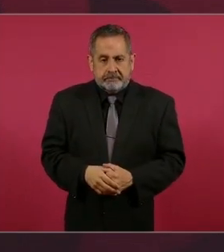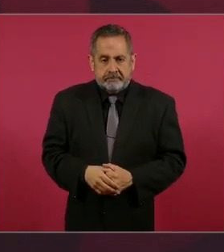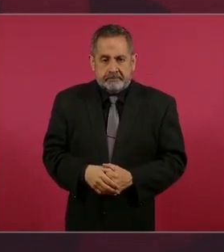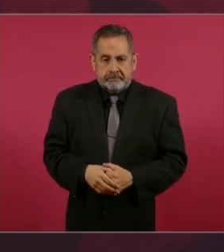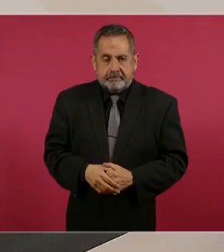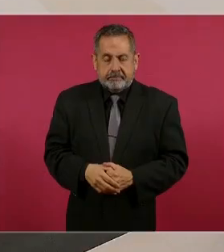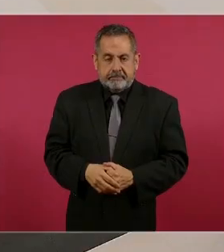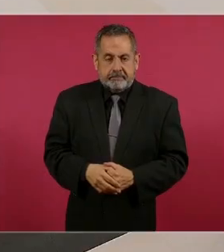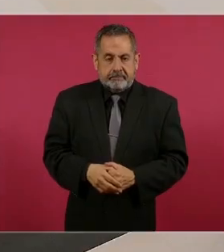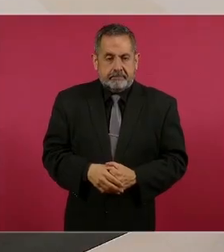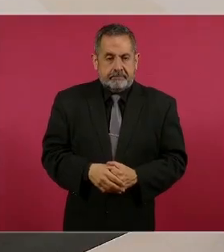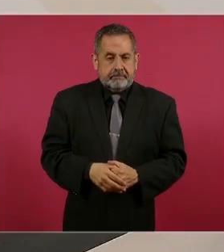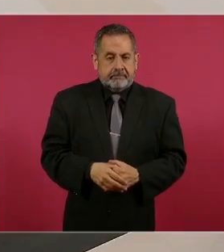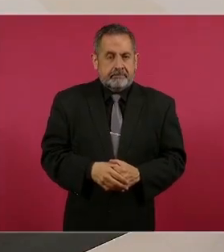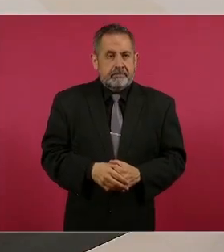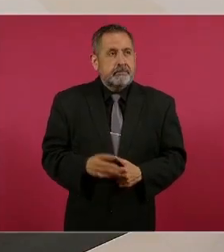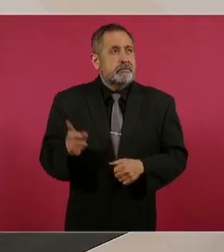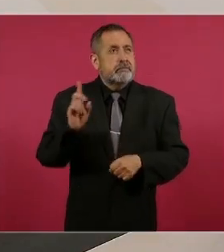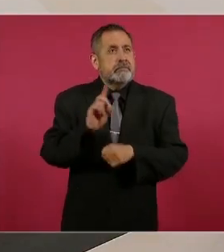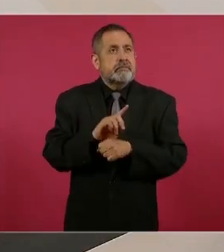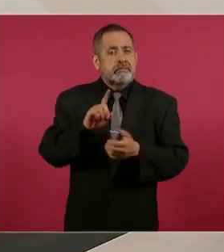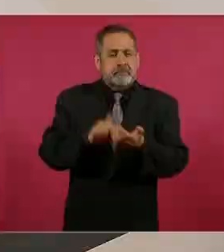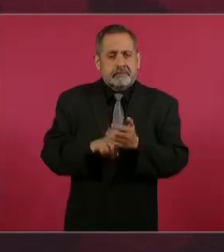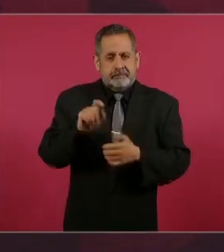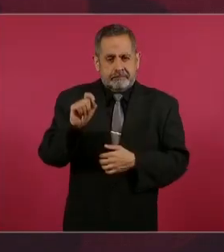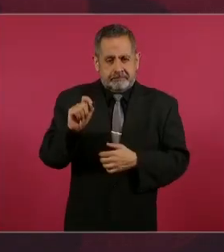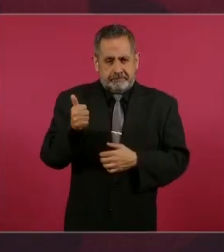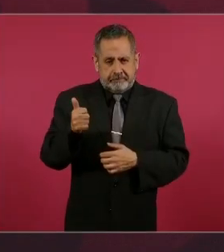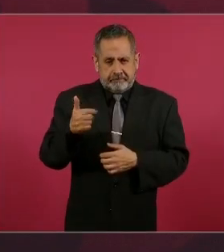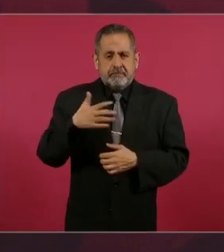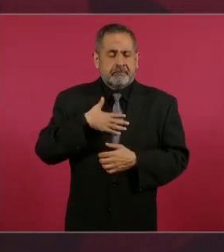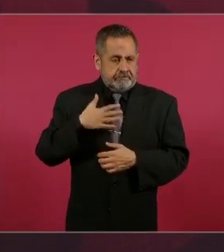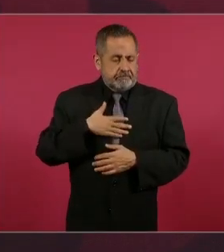ya el día 26 inauguro